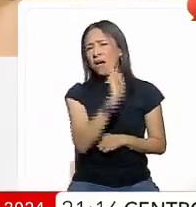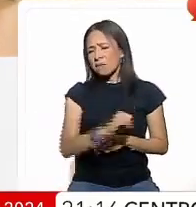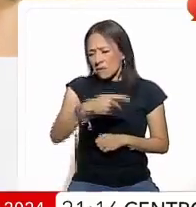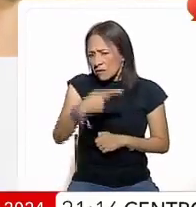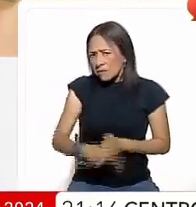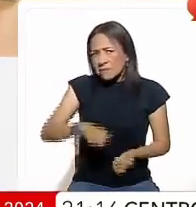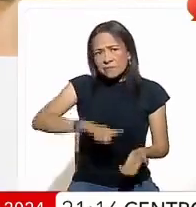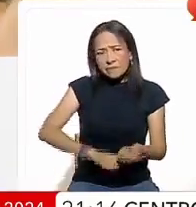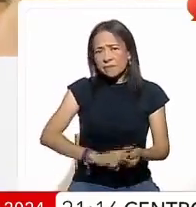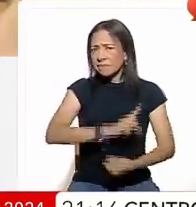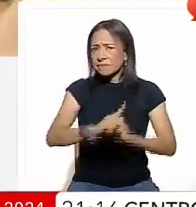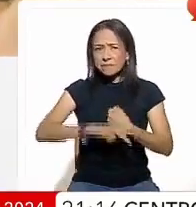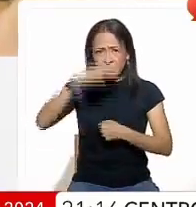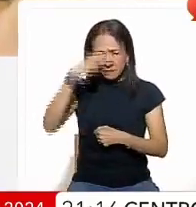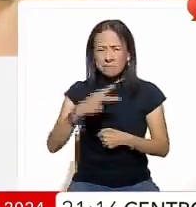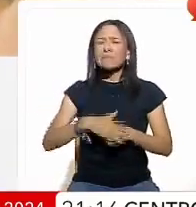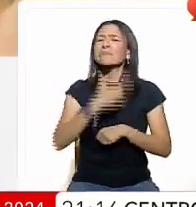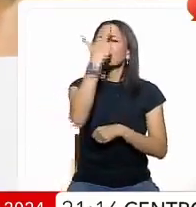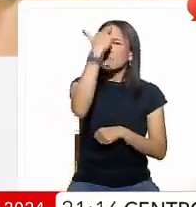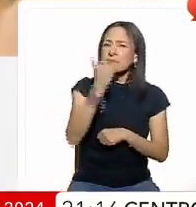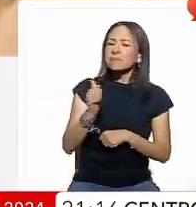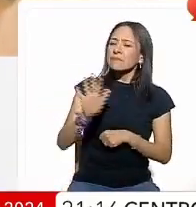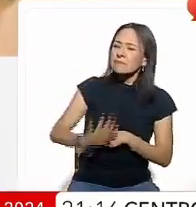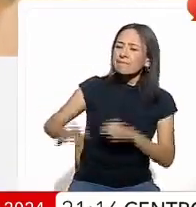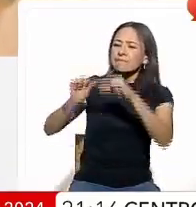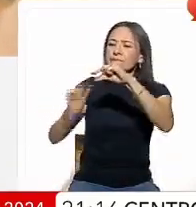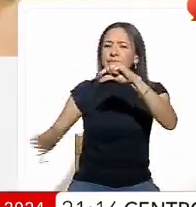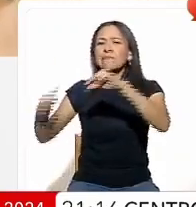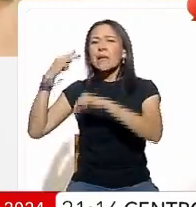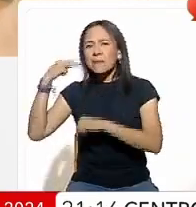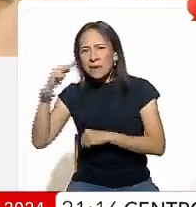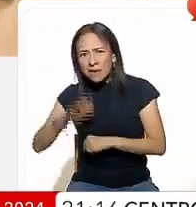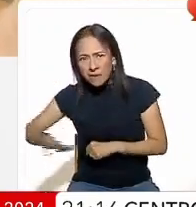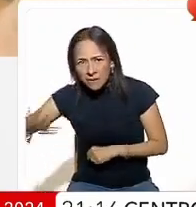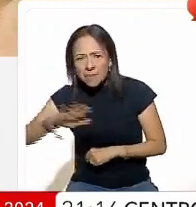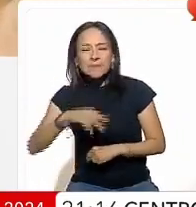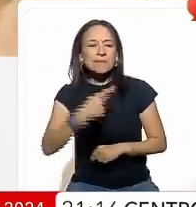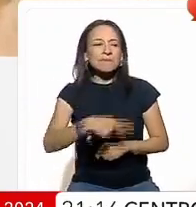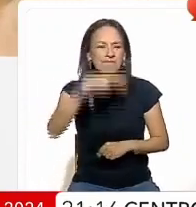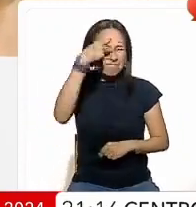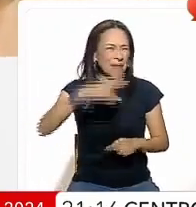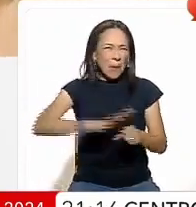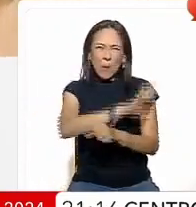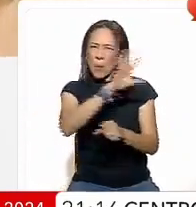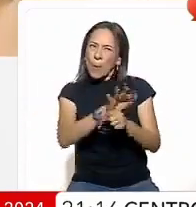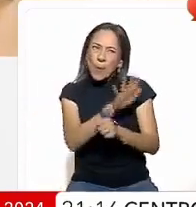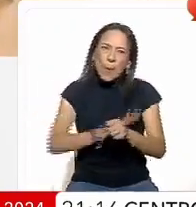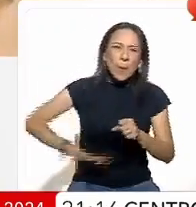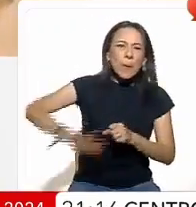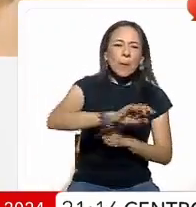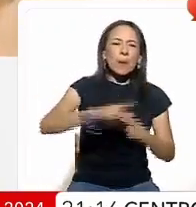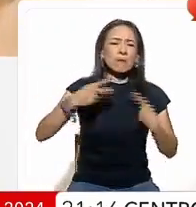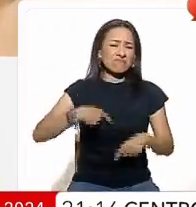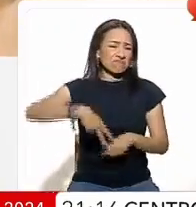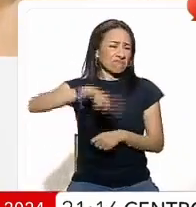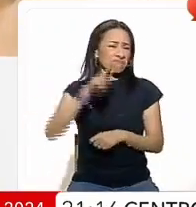de Veracruz y el pueblo de México dio una lección de primera, que ya no es a